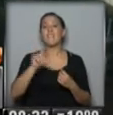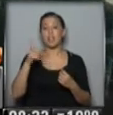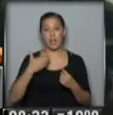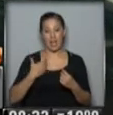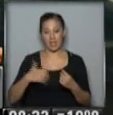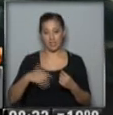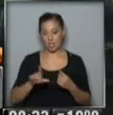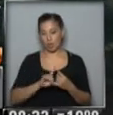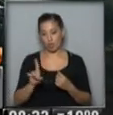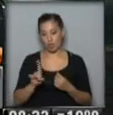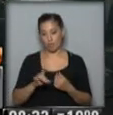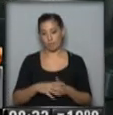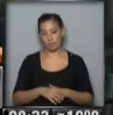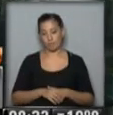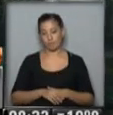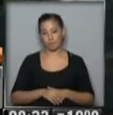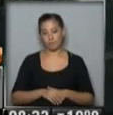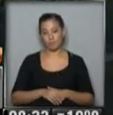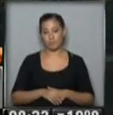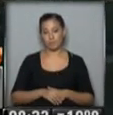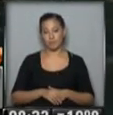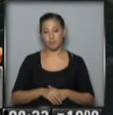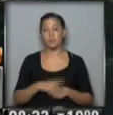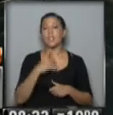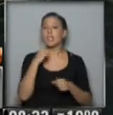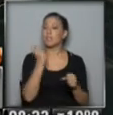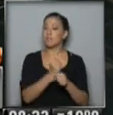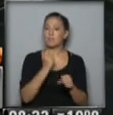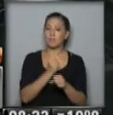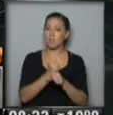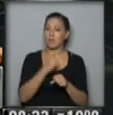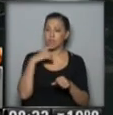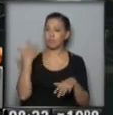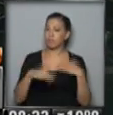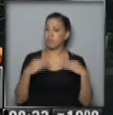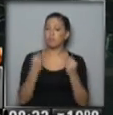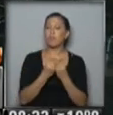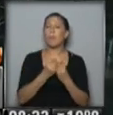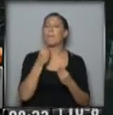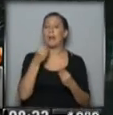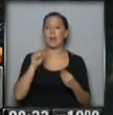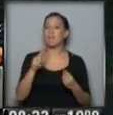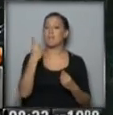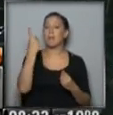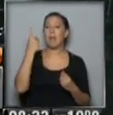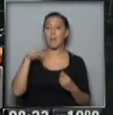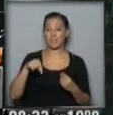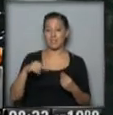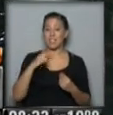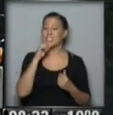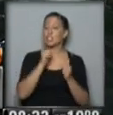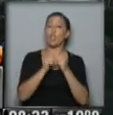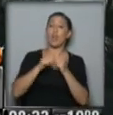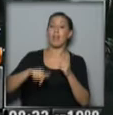argentina y estamos trabajando muy fuertemente para tener por primera vez en la historia argentina